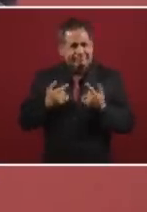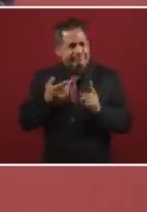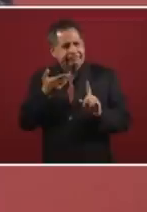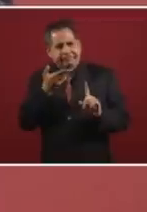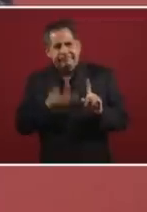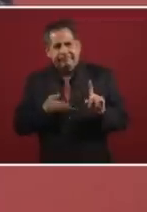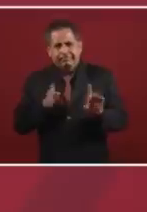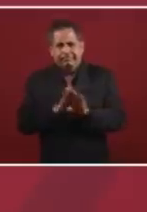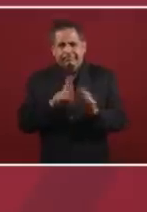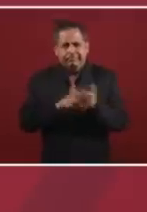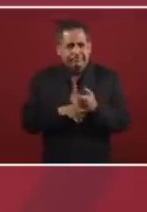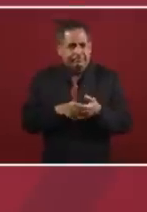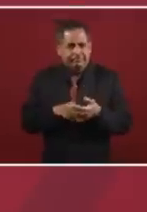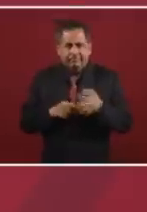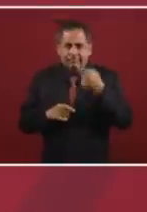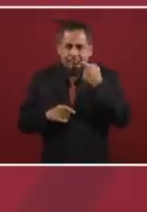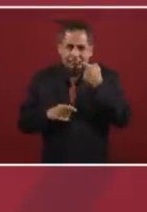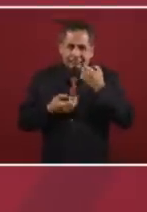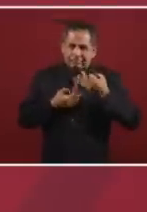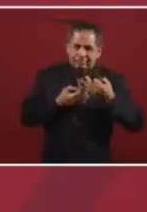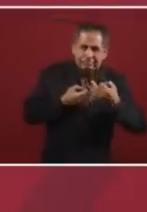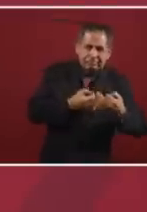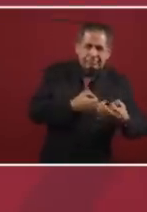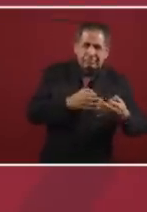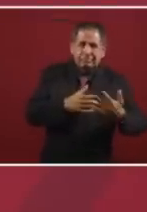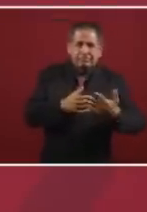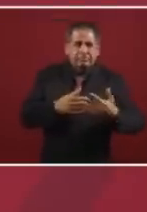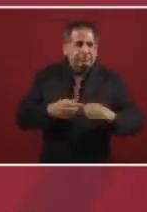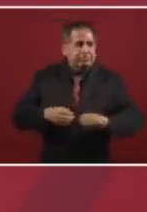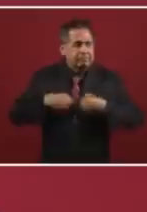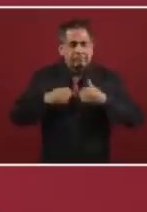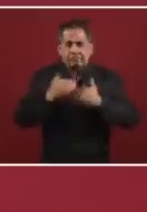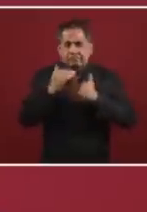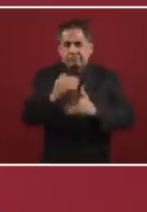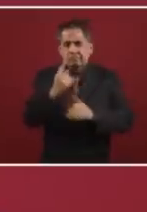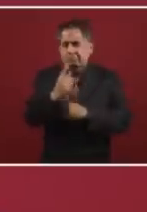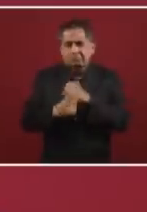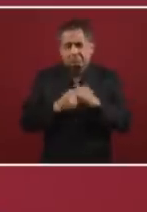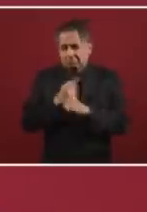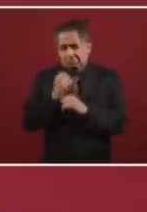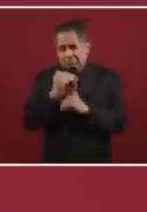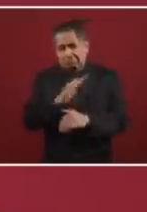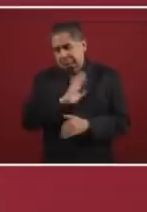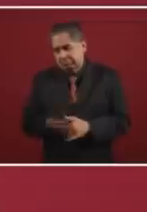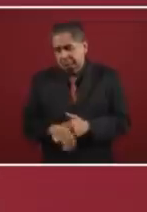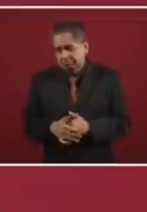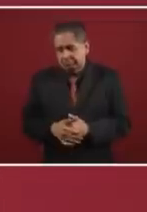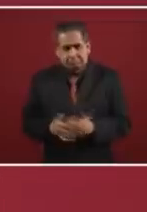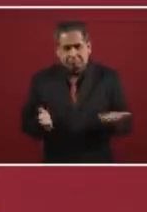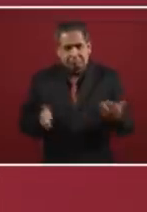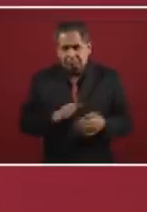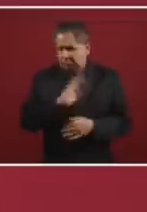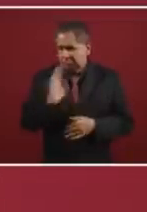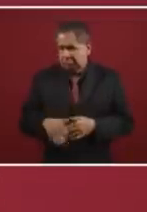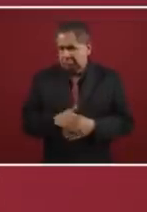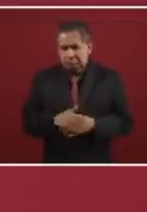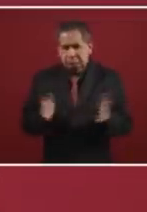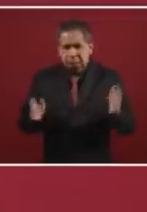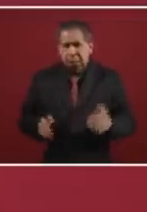con una adicción puedes durar un año y fallece